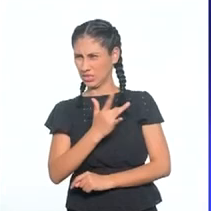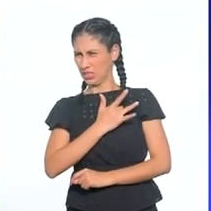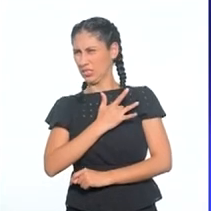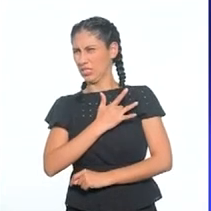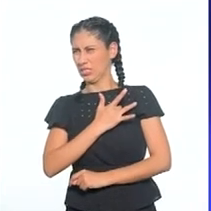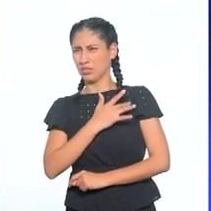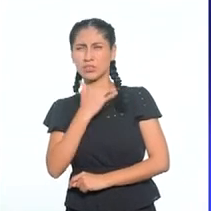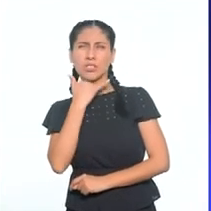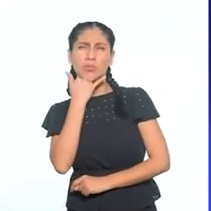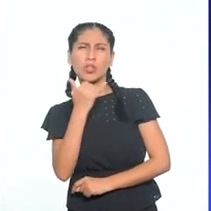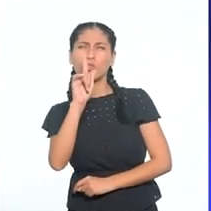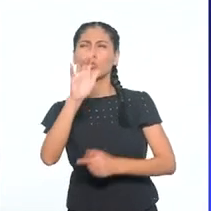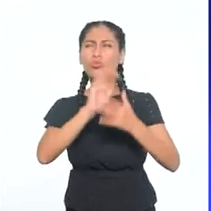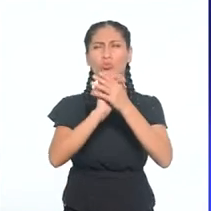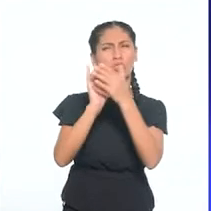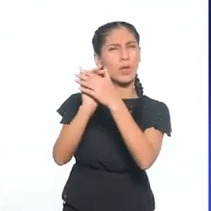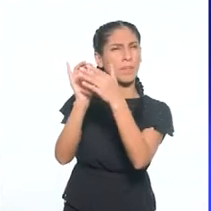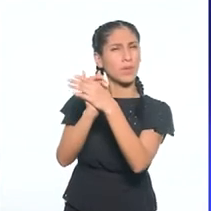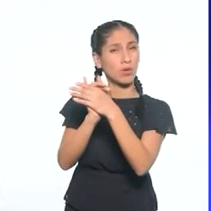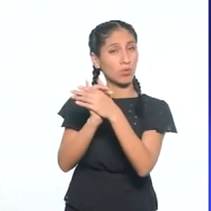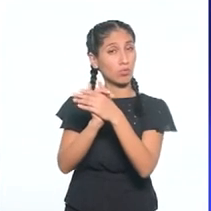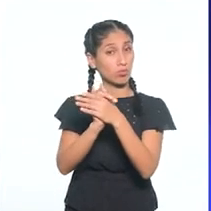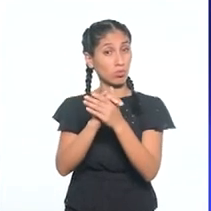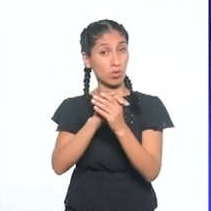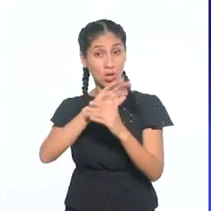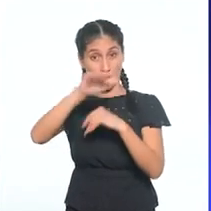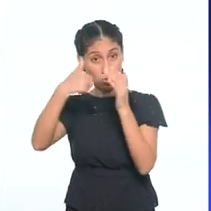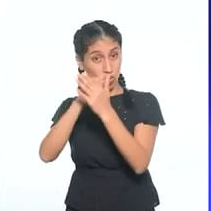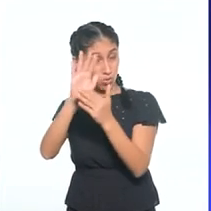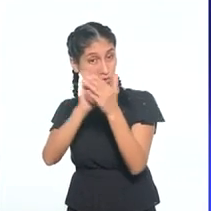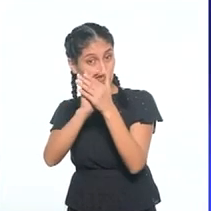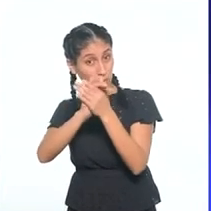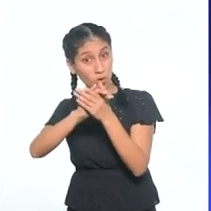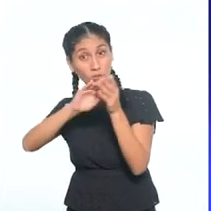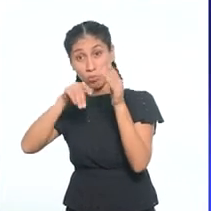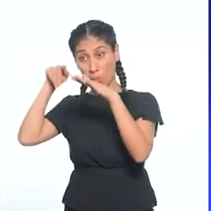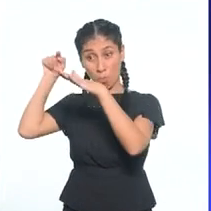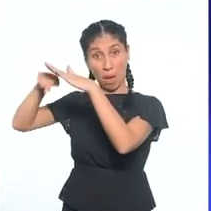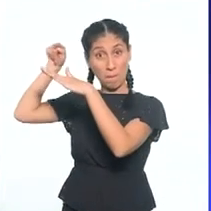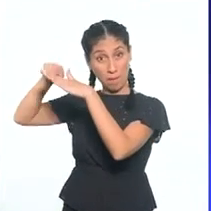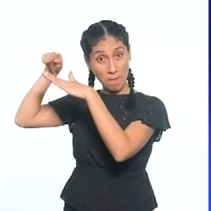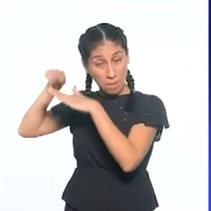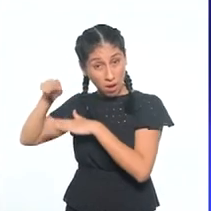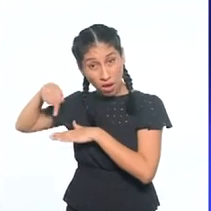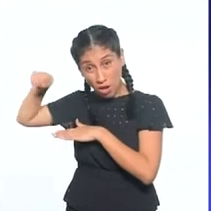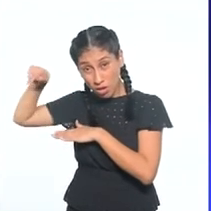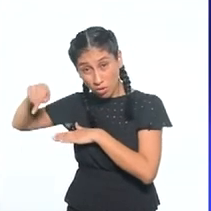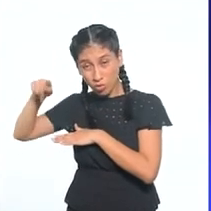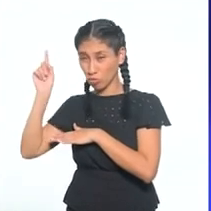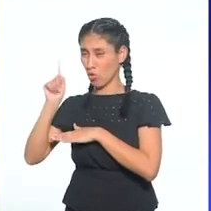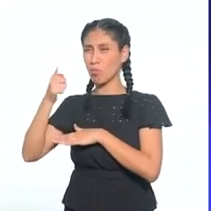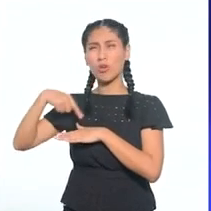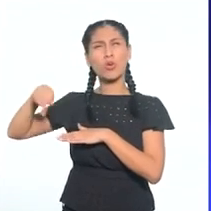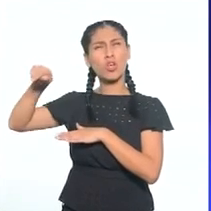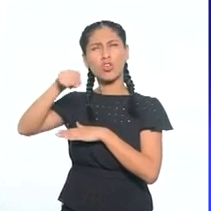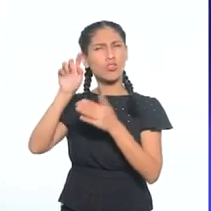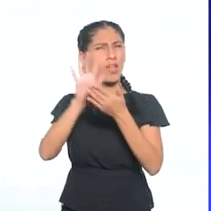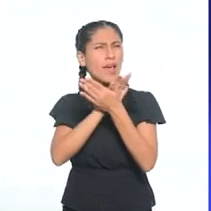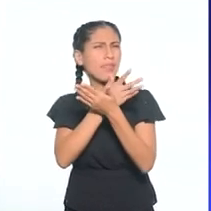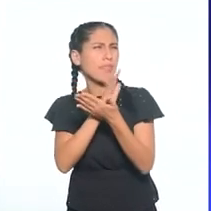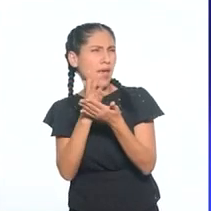herido qué pasó con sus amigos los mataron a todos pero ellos no tenían a nadie